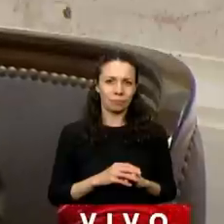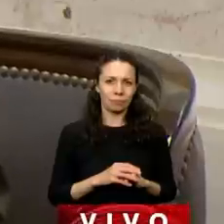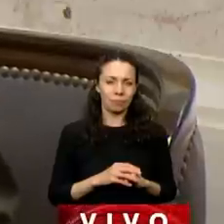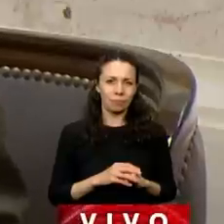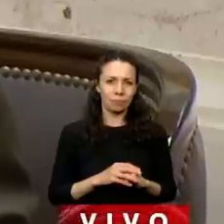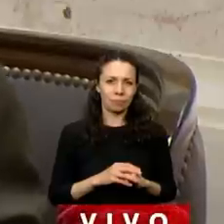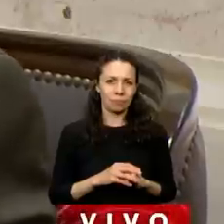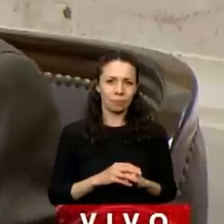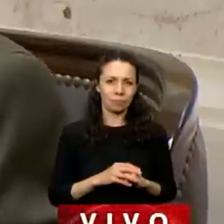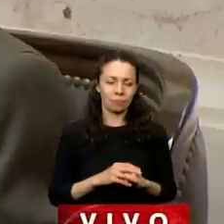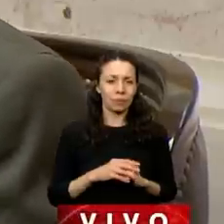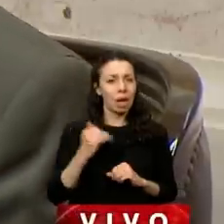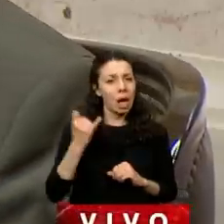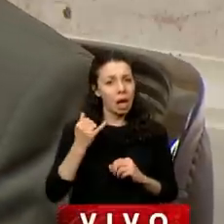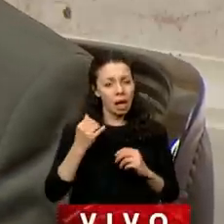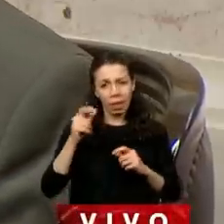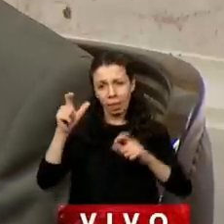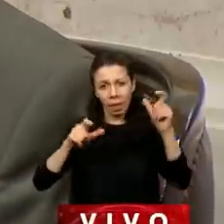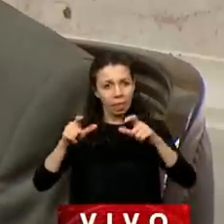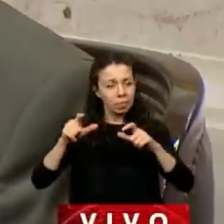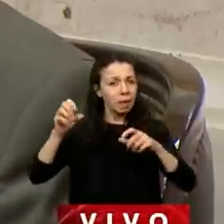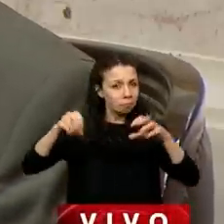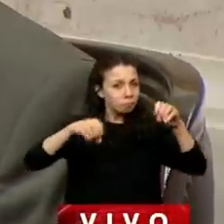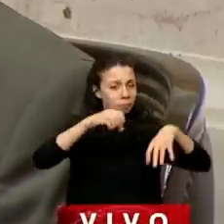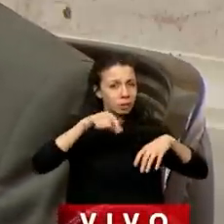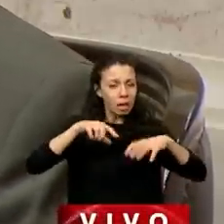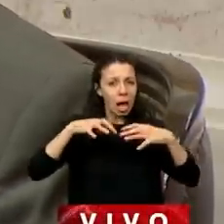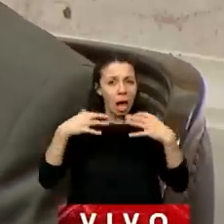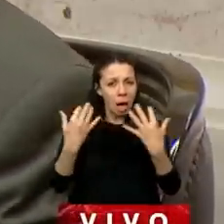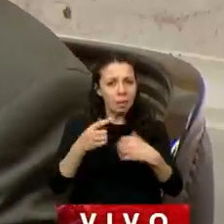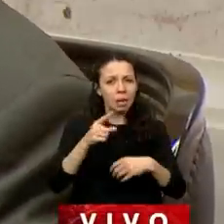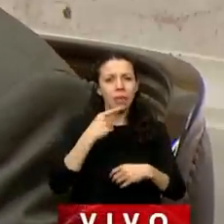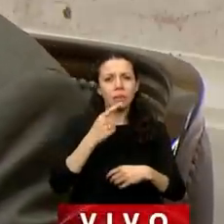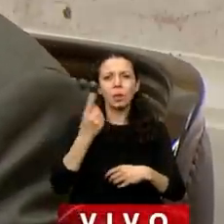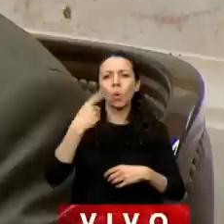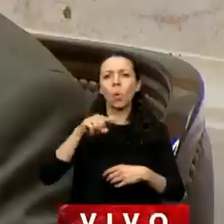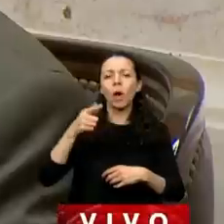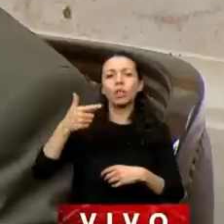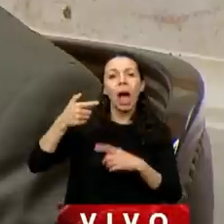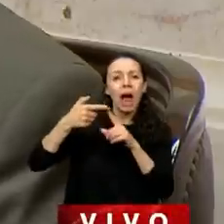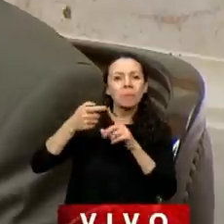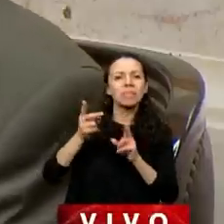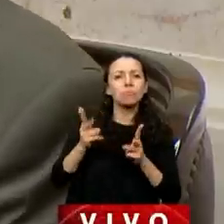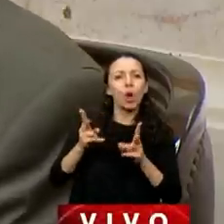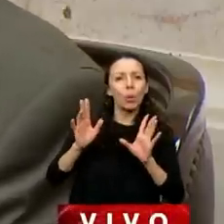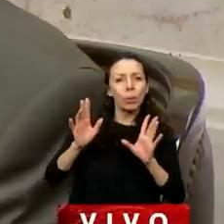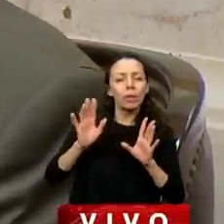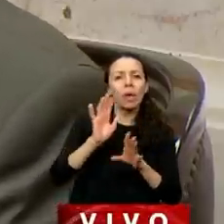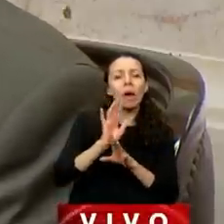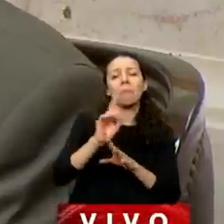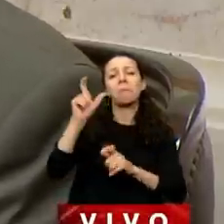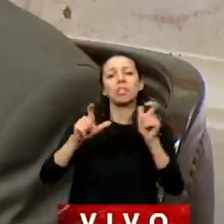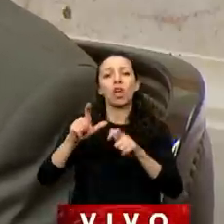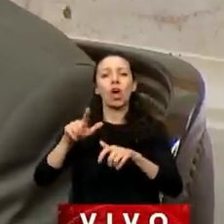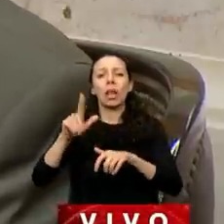Hay miembros de esta Cámara que manifiestan que cuando prohibís el uso de armas, los delincuentes, por más que se lo prohíban,